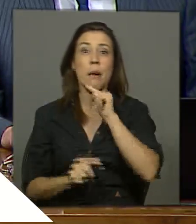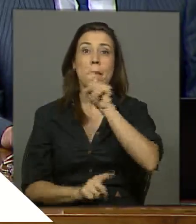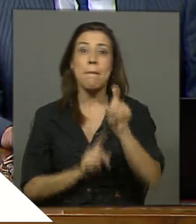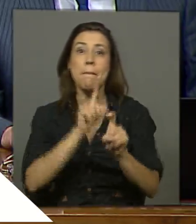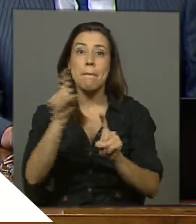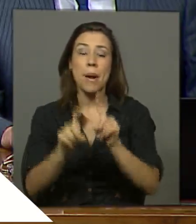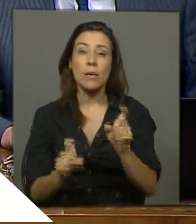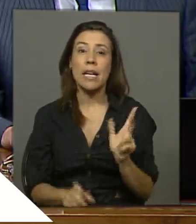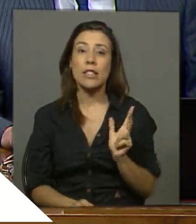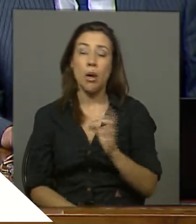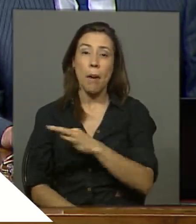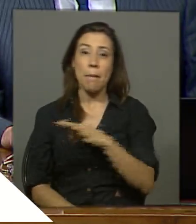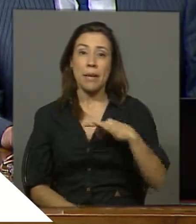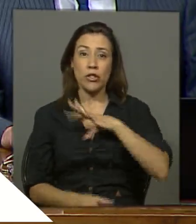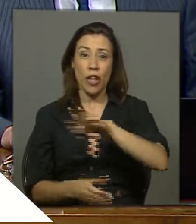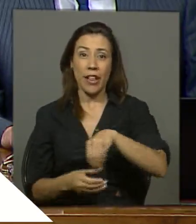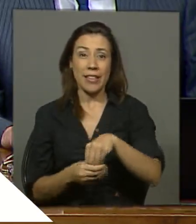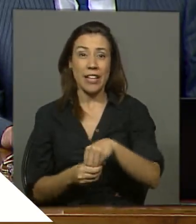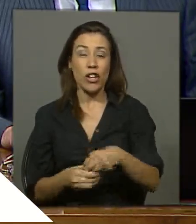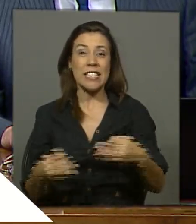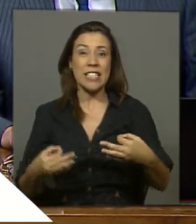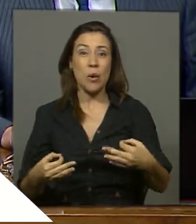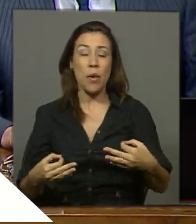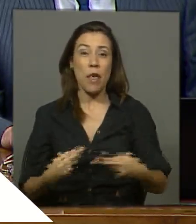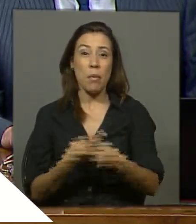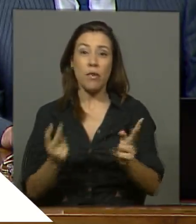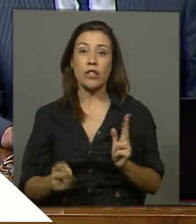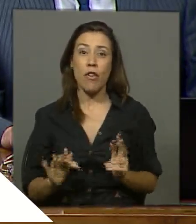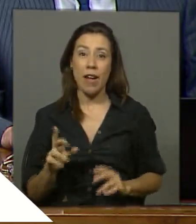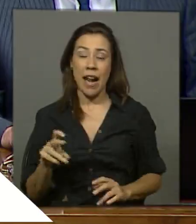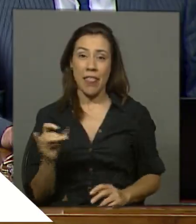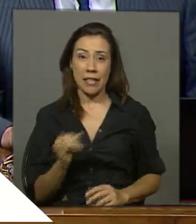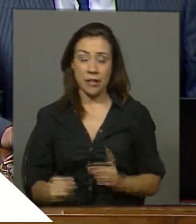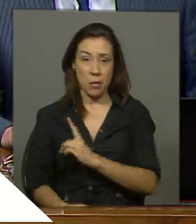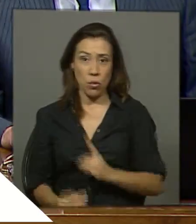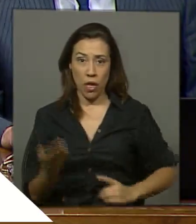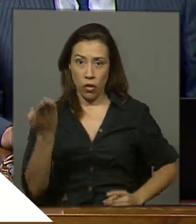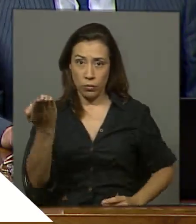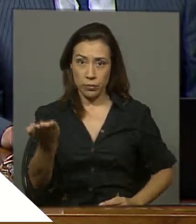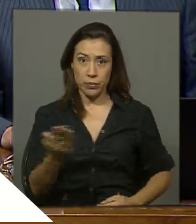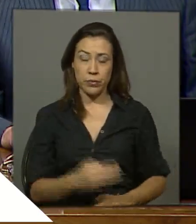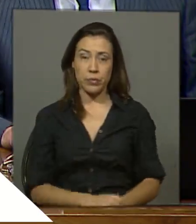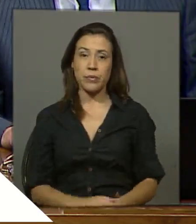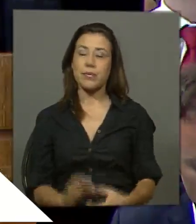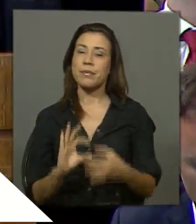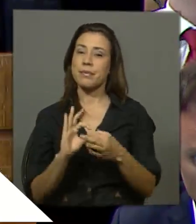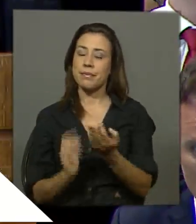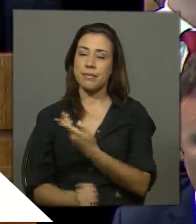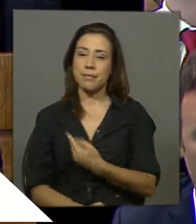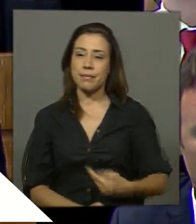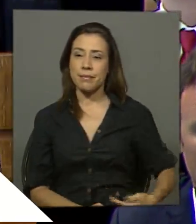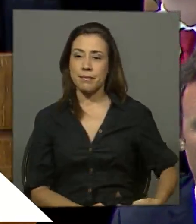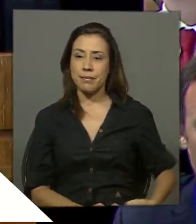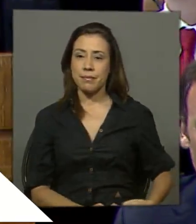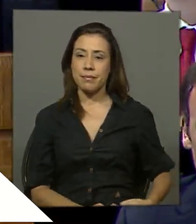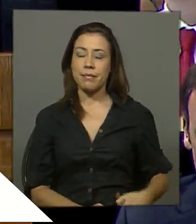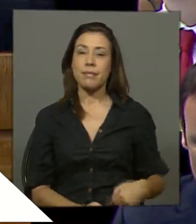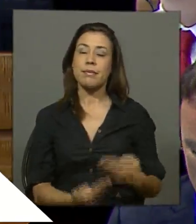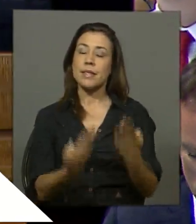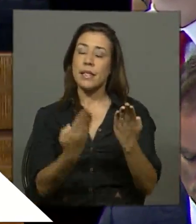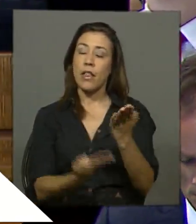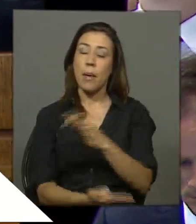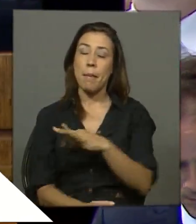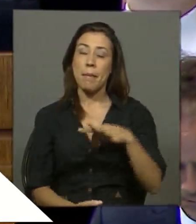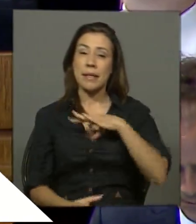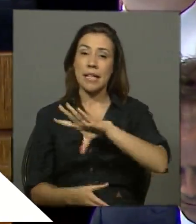Señor ministro del interior y seguridad pública Don Mario Fernández diputado coloma tiene la palabra Muchas gracias presidente saludar al